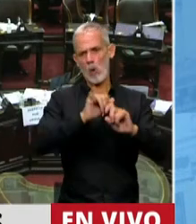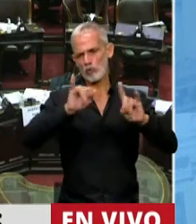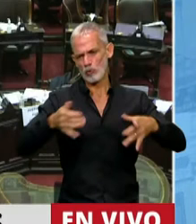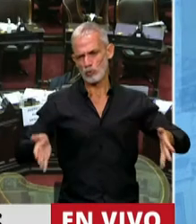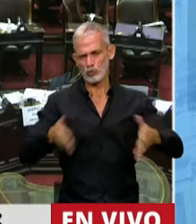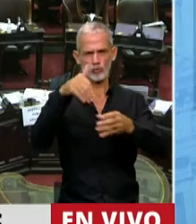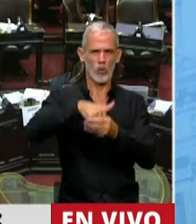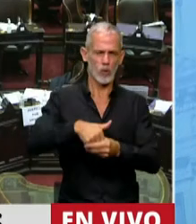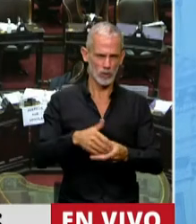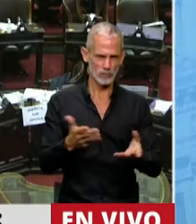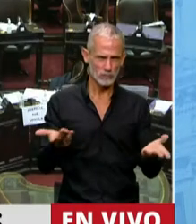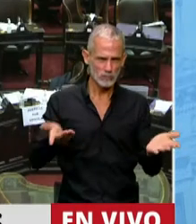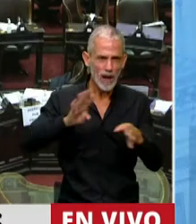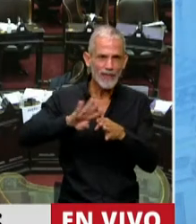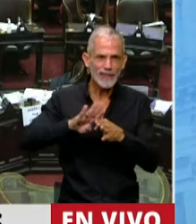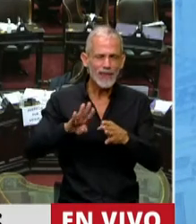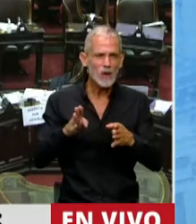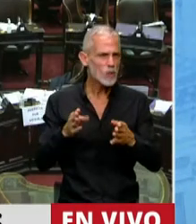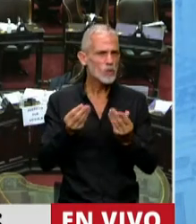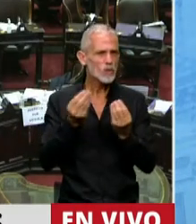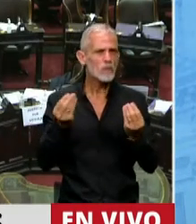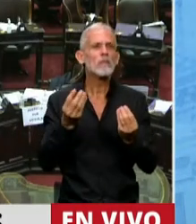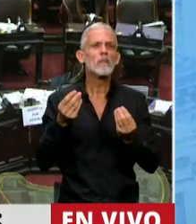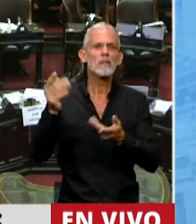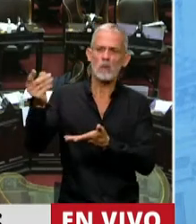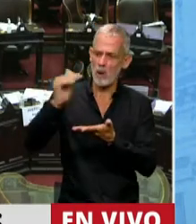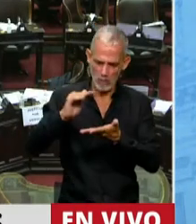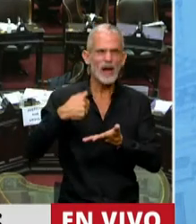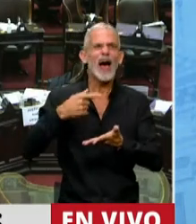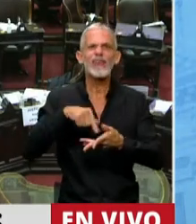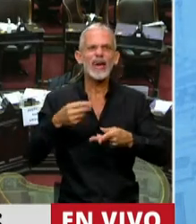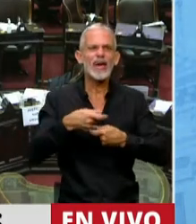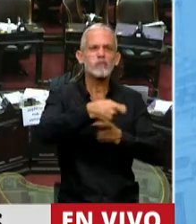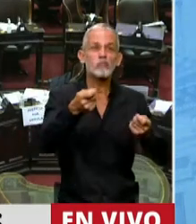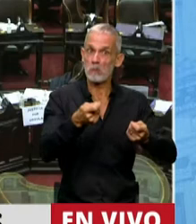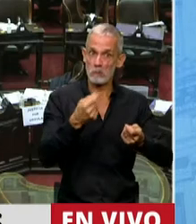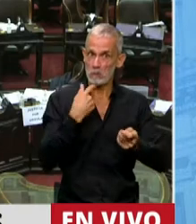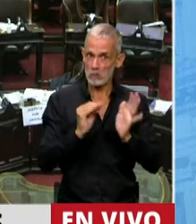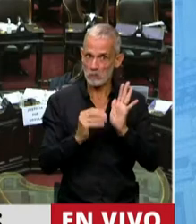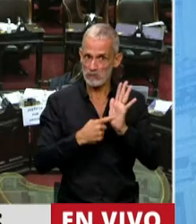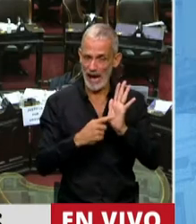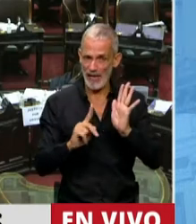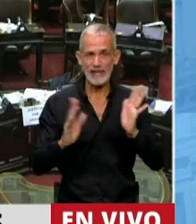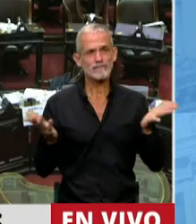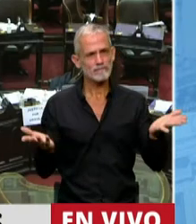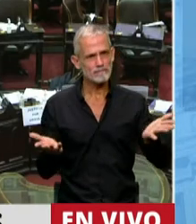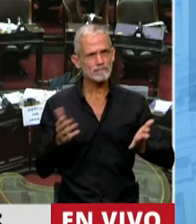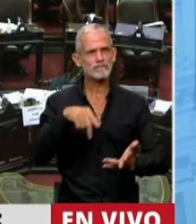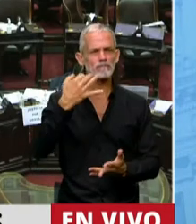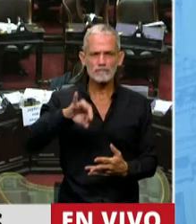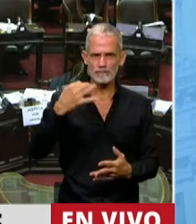ese endeudamiento tampoco decía a qué se iba a destinar. Entonces, me parece que